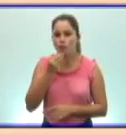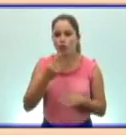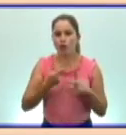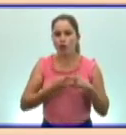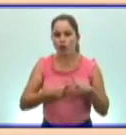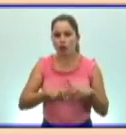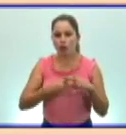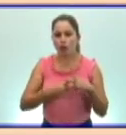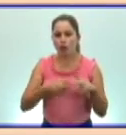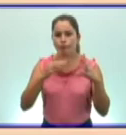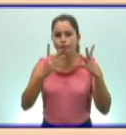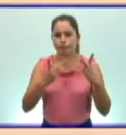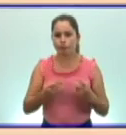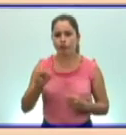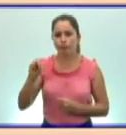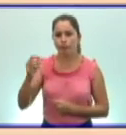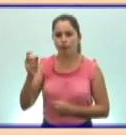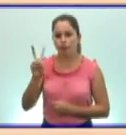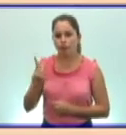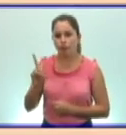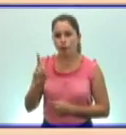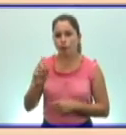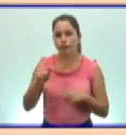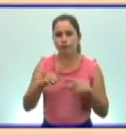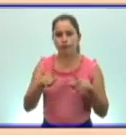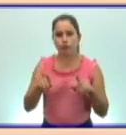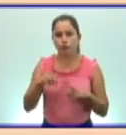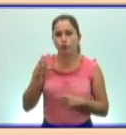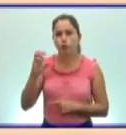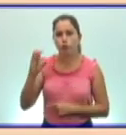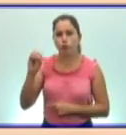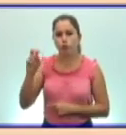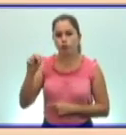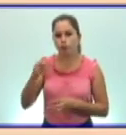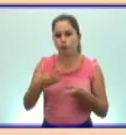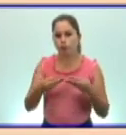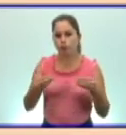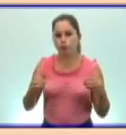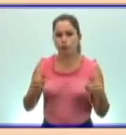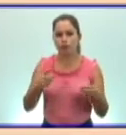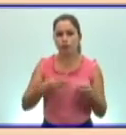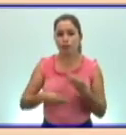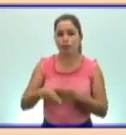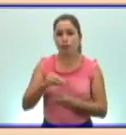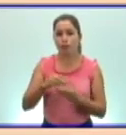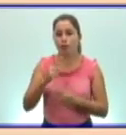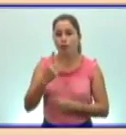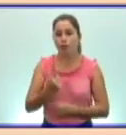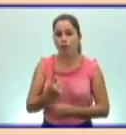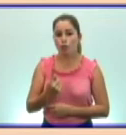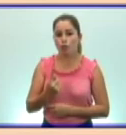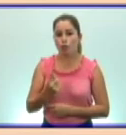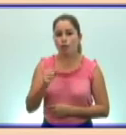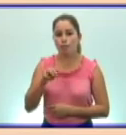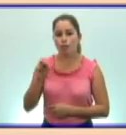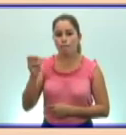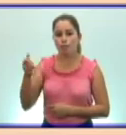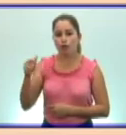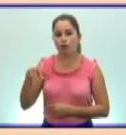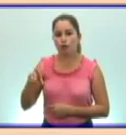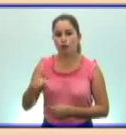masa, el volumen y la concentración de la cantidad de sustancia si despejamos cada una de estas magnitudes.